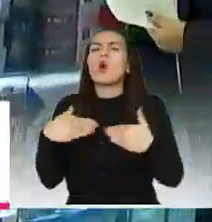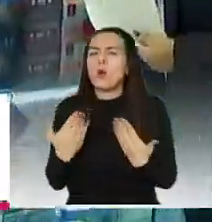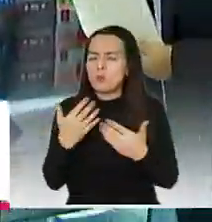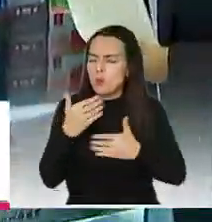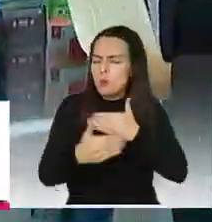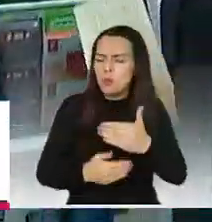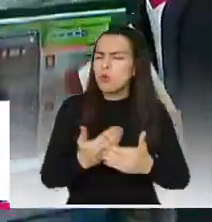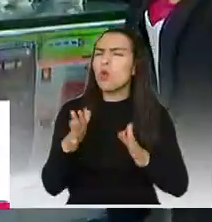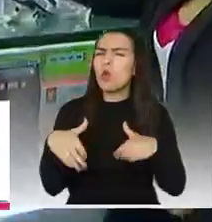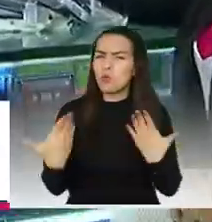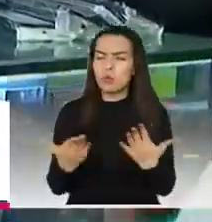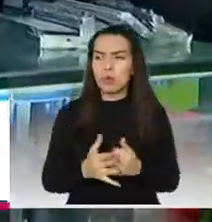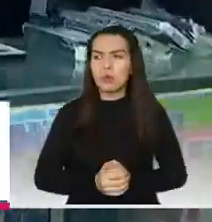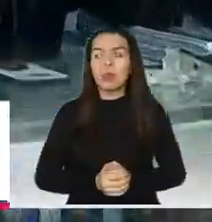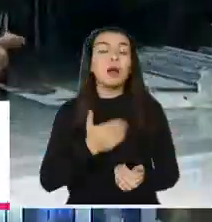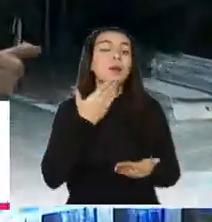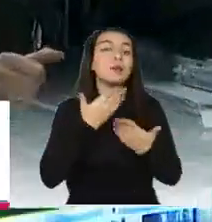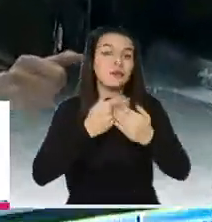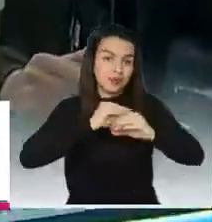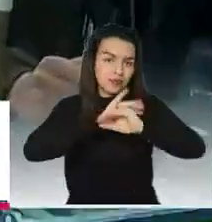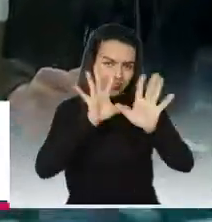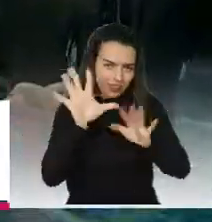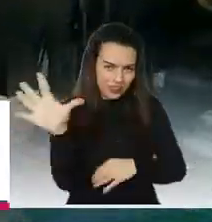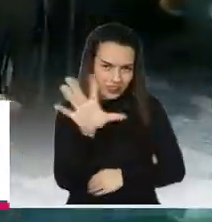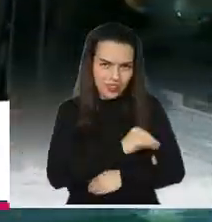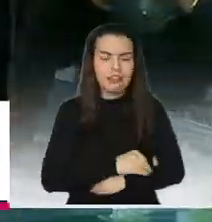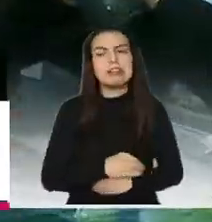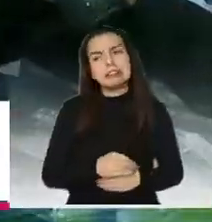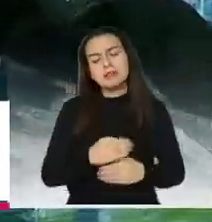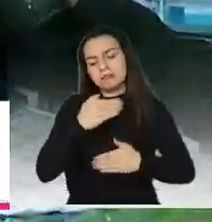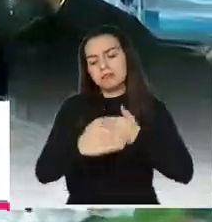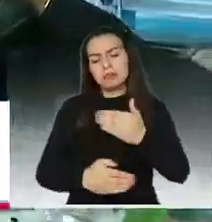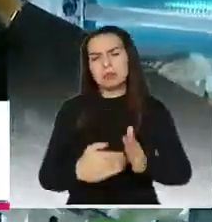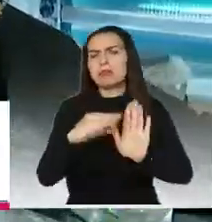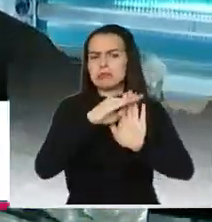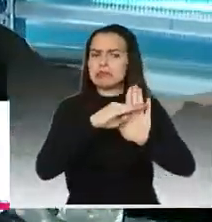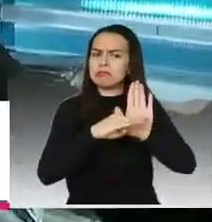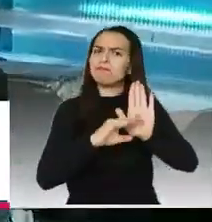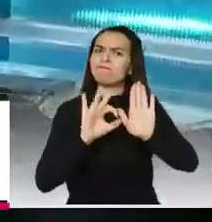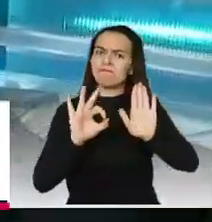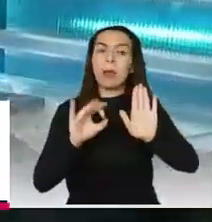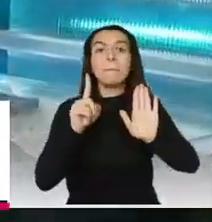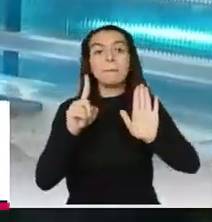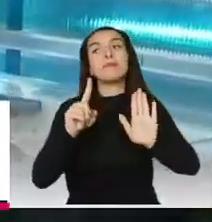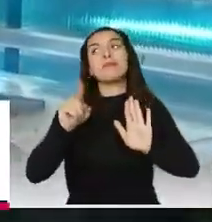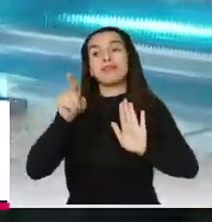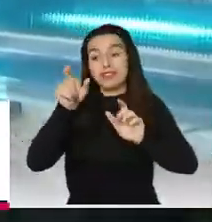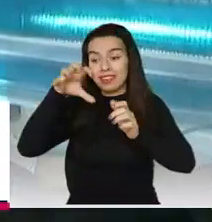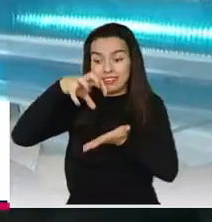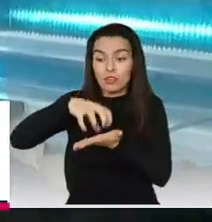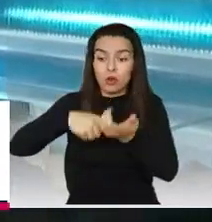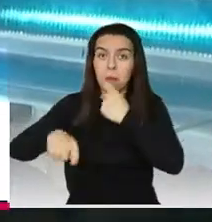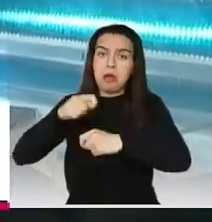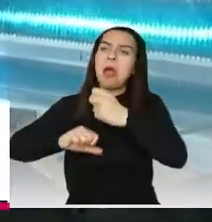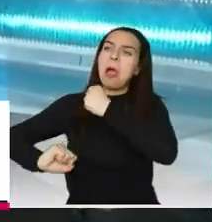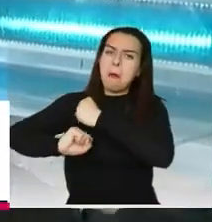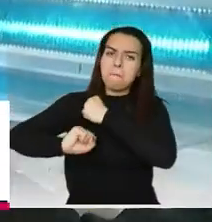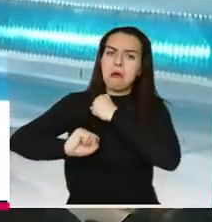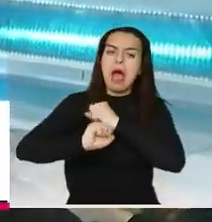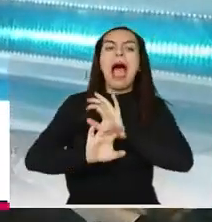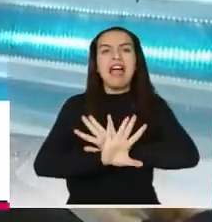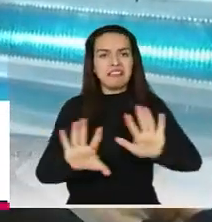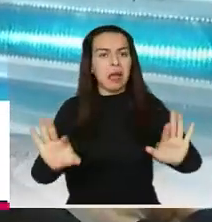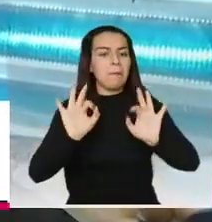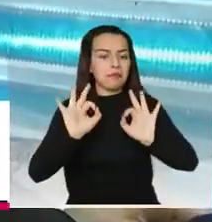todos. Pues ha sido un proceso bastante riguroso, pero gracias a la ayuda del centro comercial hemos logrado estipular diferentes protocolos, ya sea como